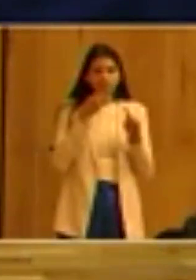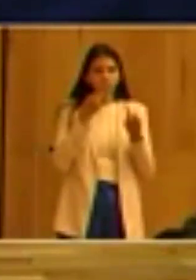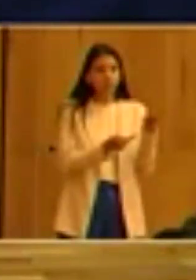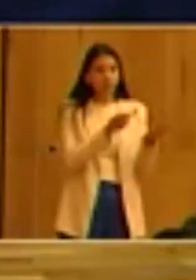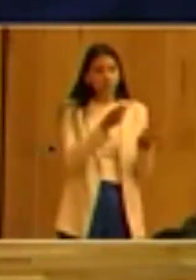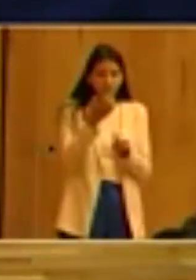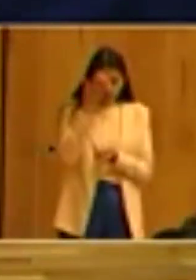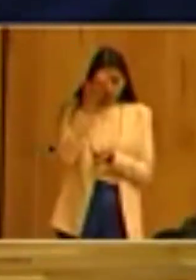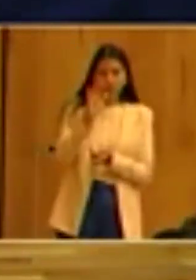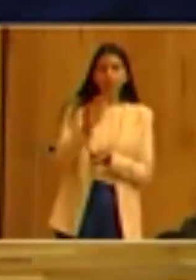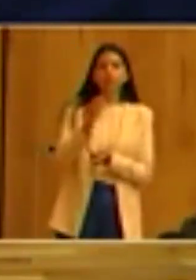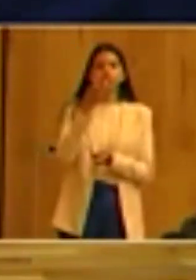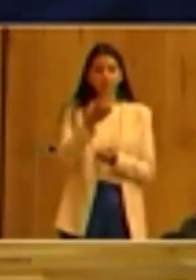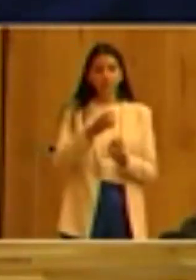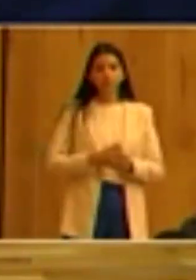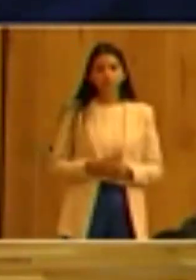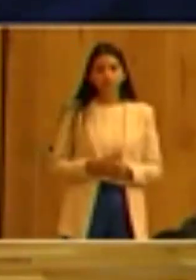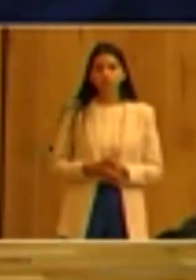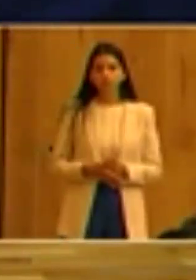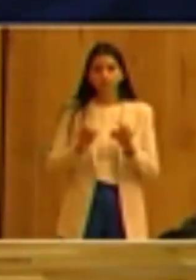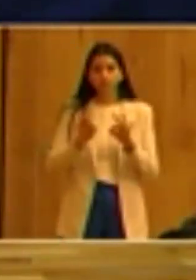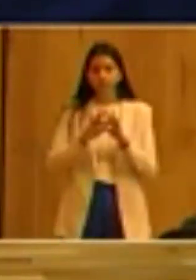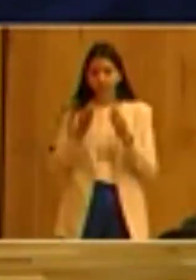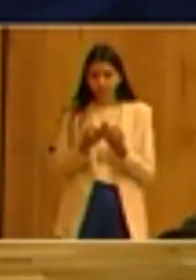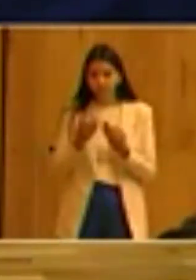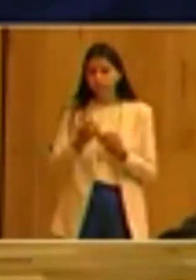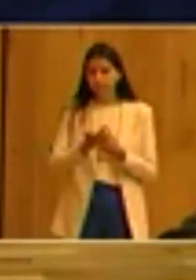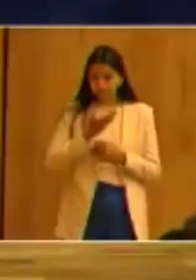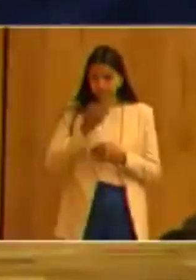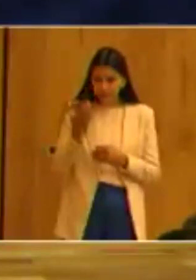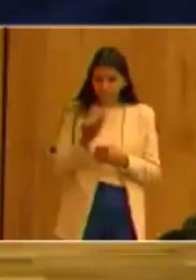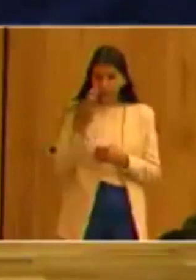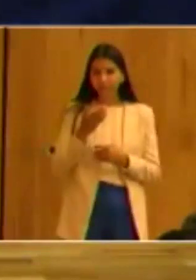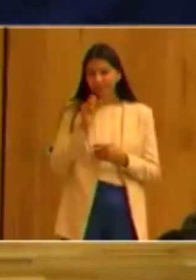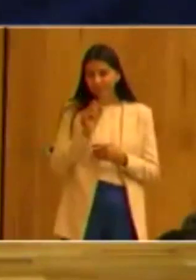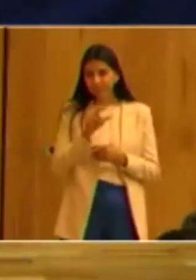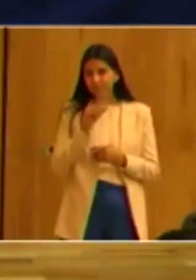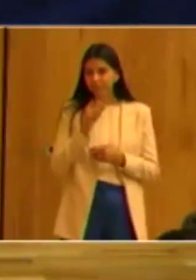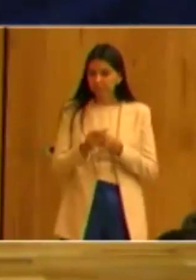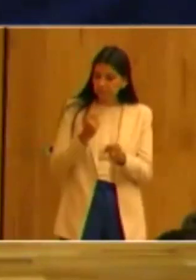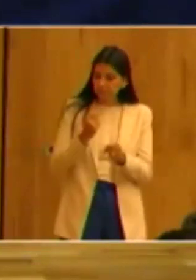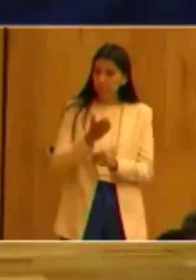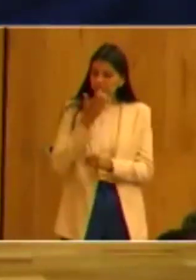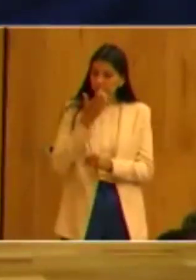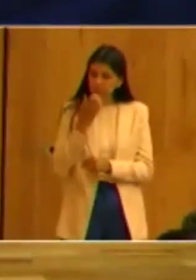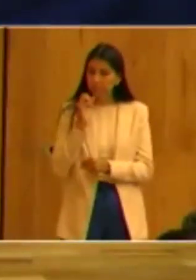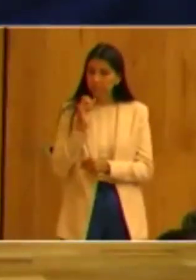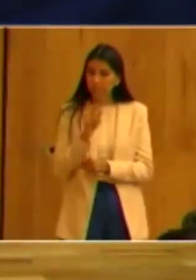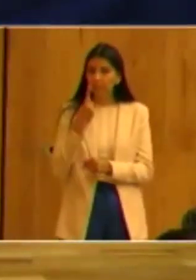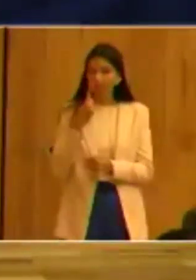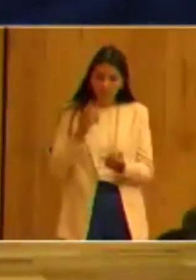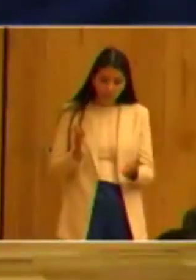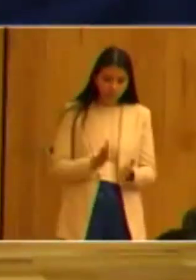desconocimiento de estas formas tan tradicionales de promover,